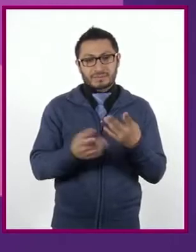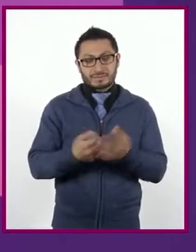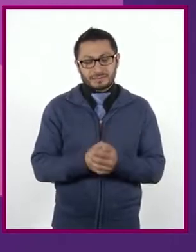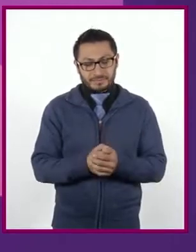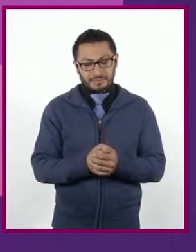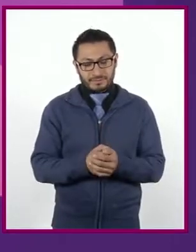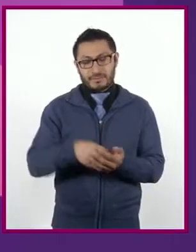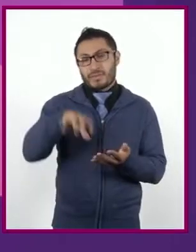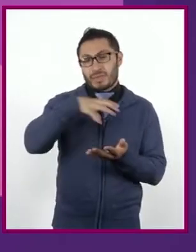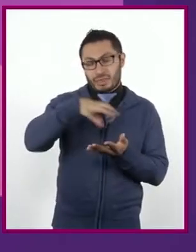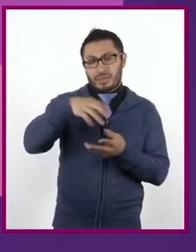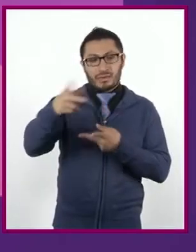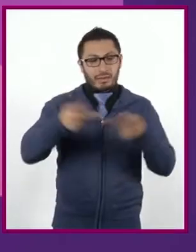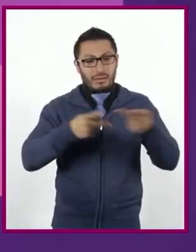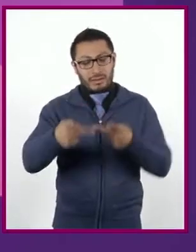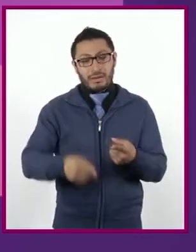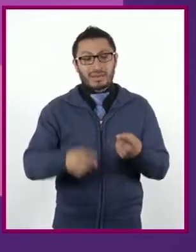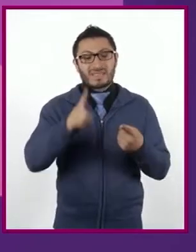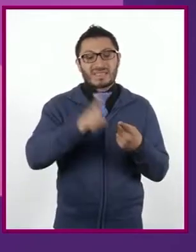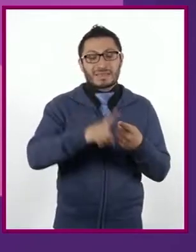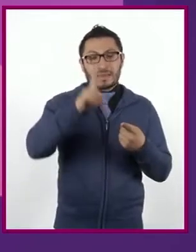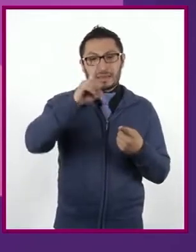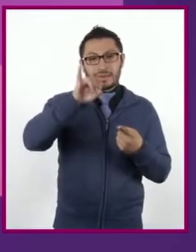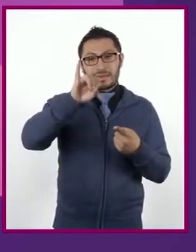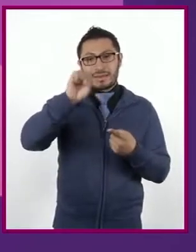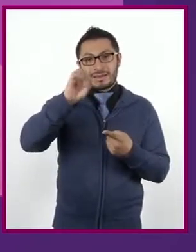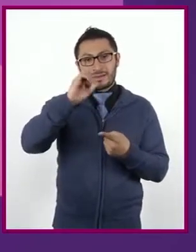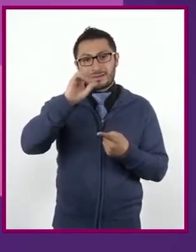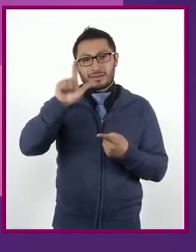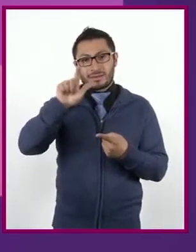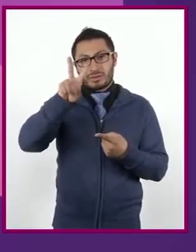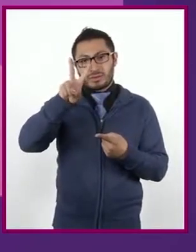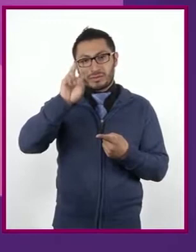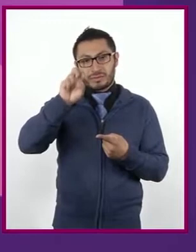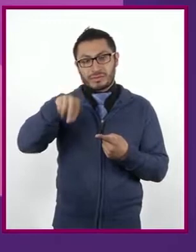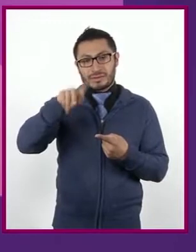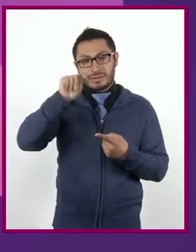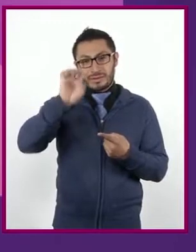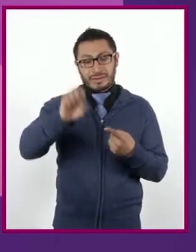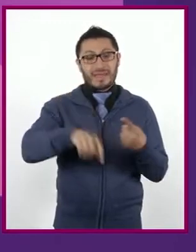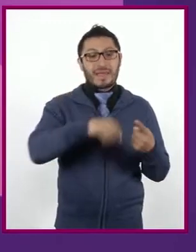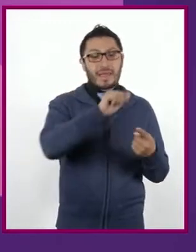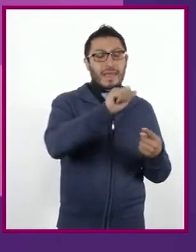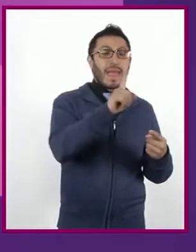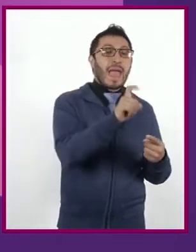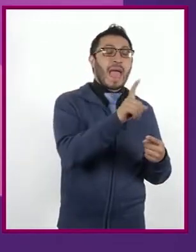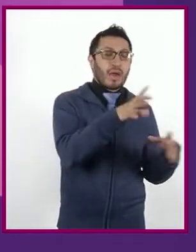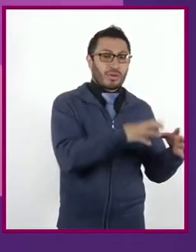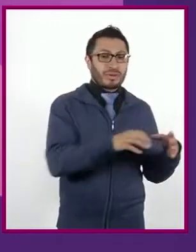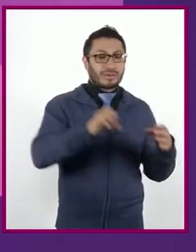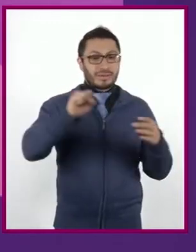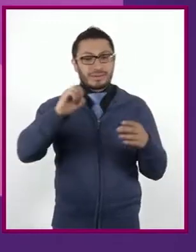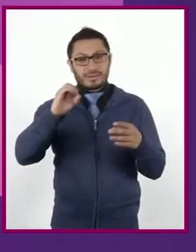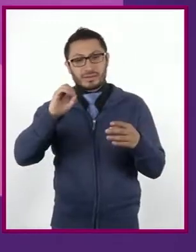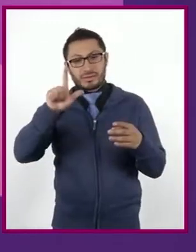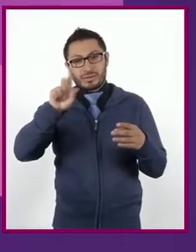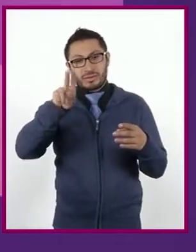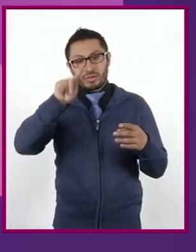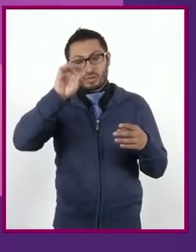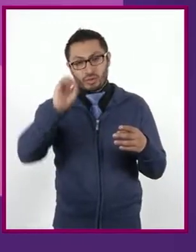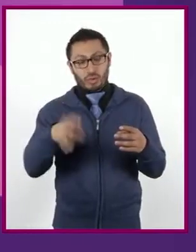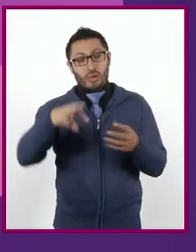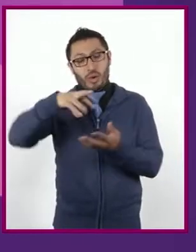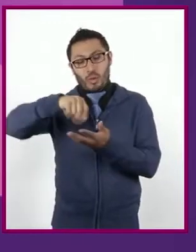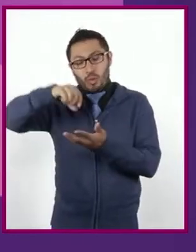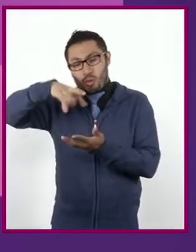de la gelatina, el disolvente es el agua y el polvo es el soluto. ya que se encuentra en menor proporción y es